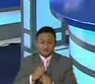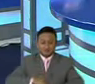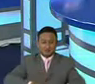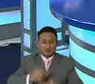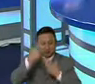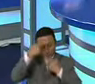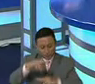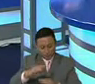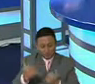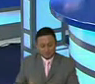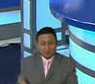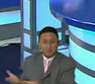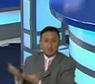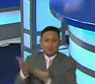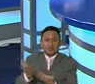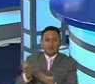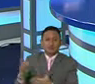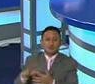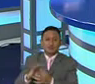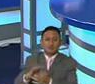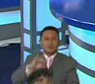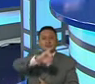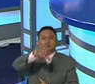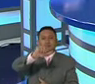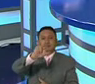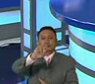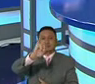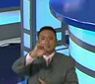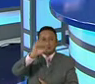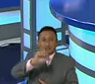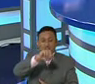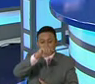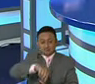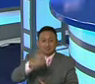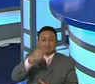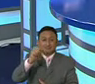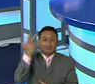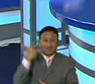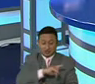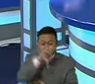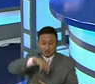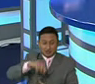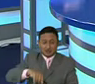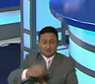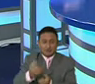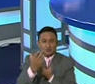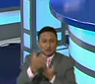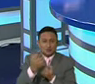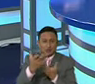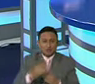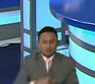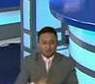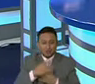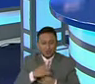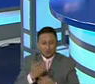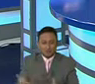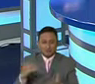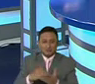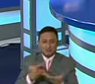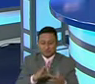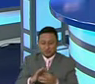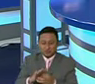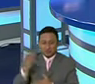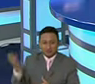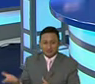un honor presentar a Javier Gallo, quien nos acompañará durante estos días en el informativo estelar. Es un gusto estar con este